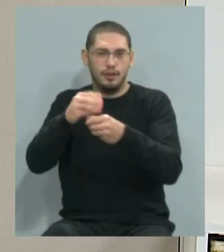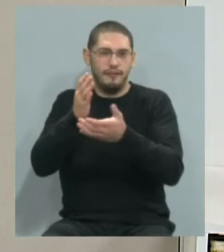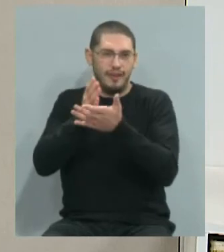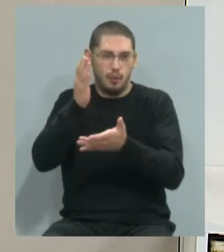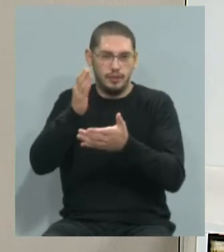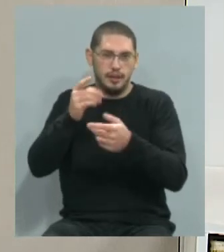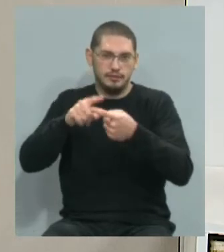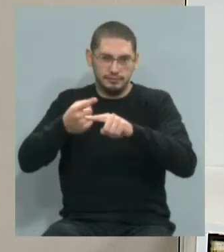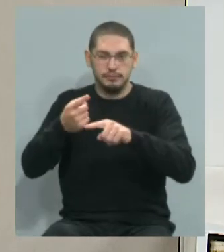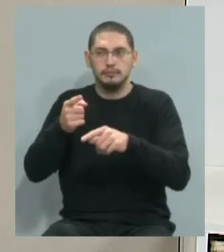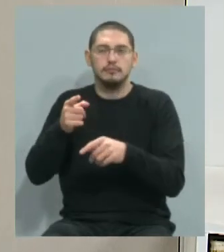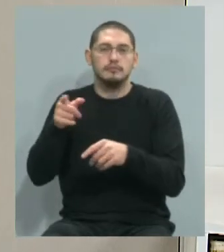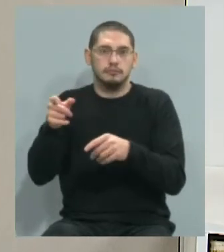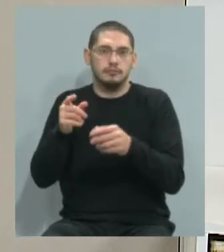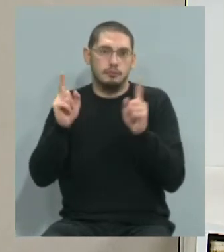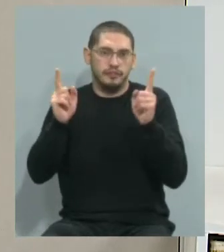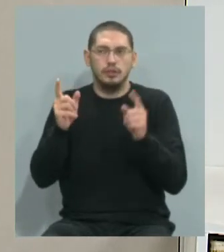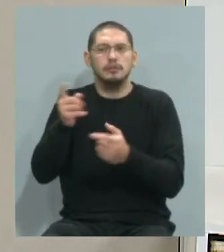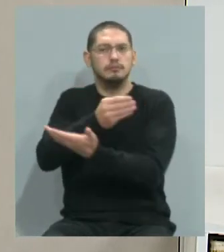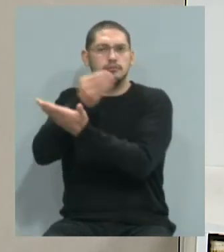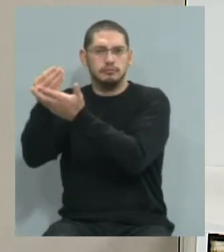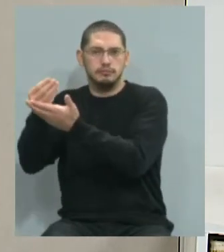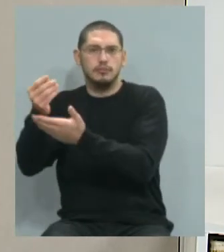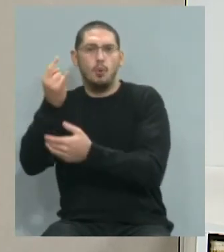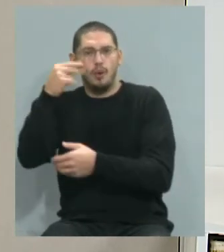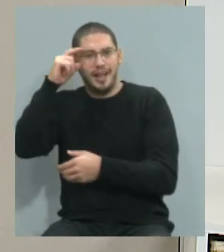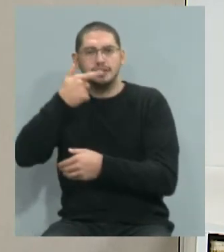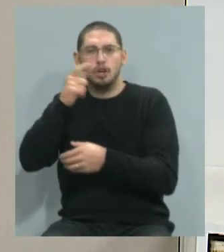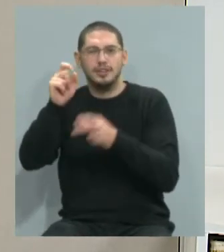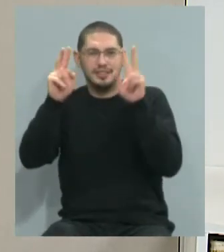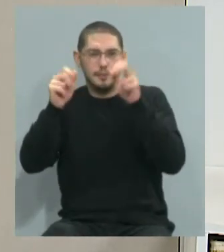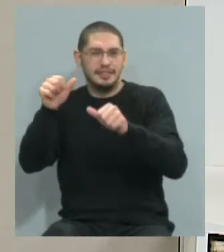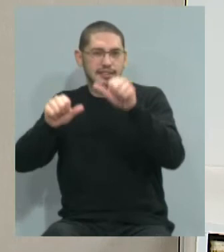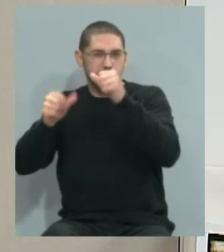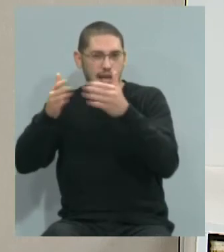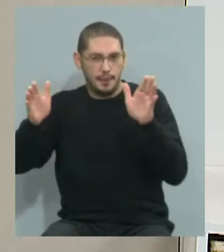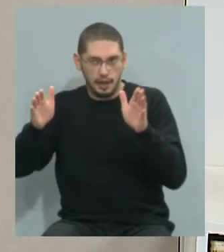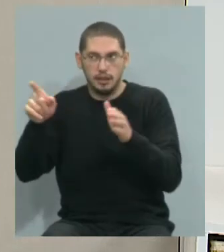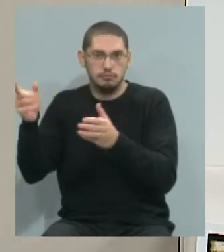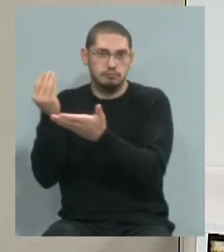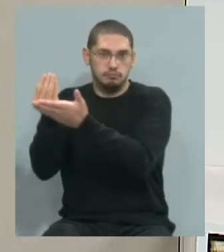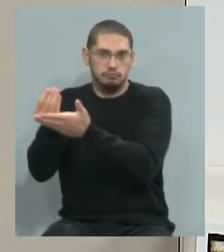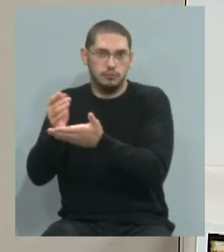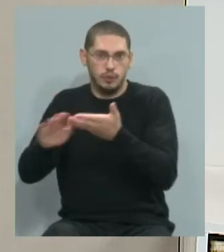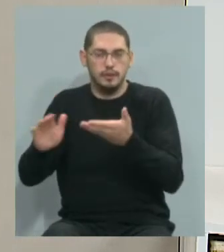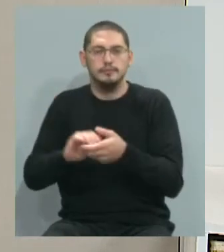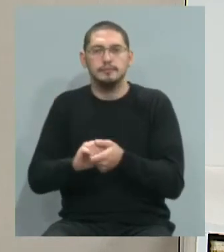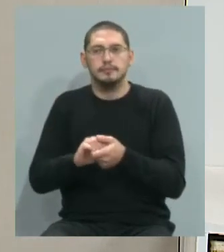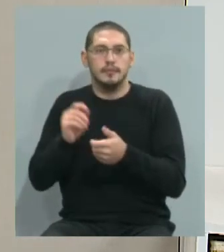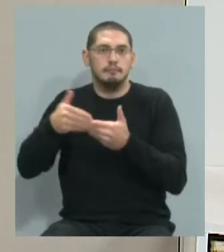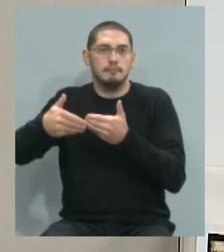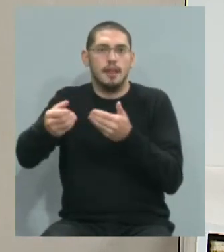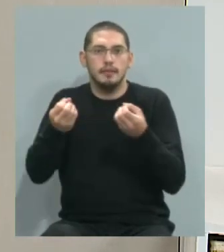de la UNESCO para la ciencia abierta. Ella lo decía, fue postulada, veremos lo que sucede en los próximos meses, pero sin duda el